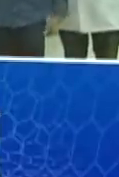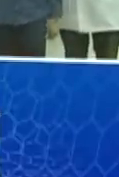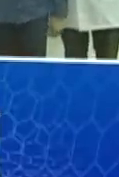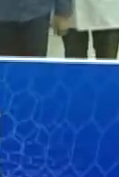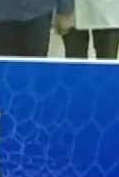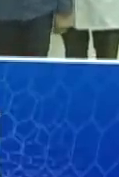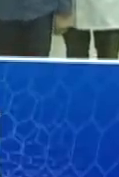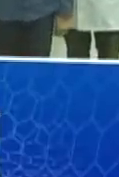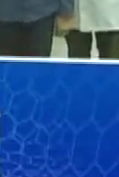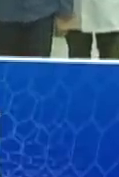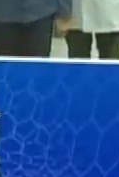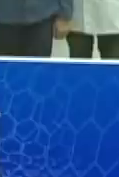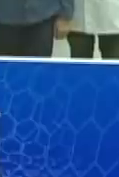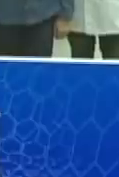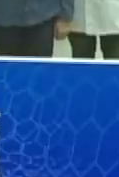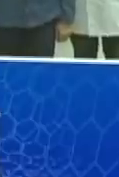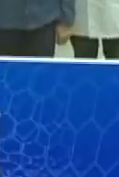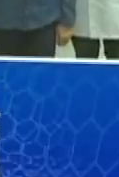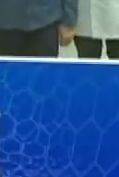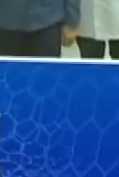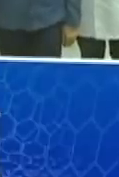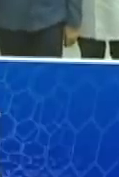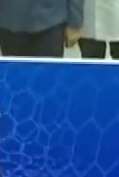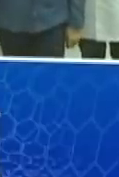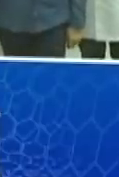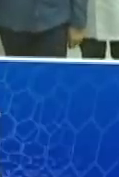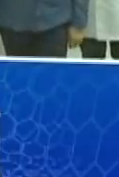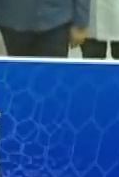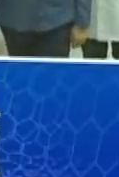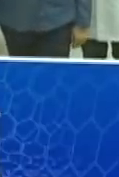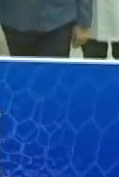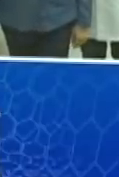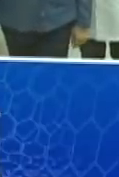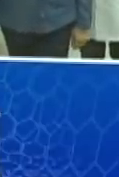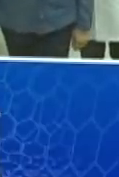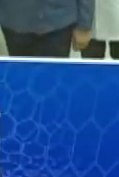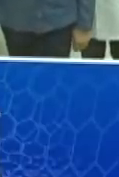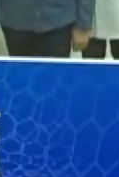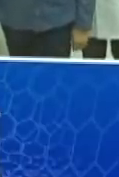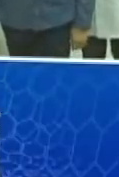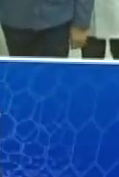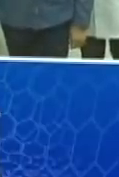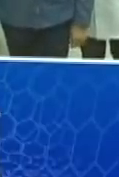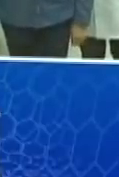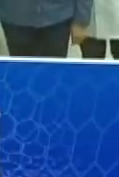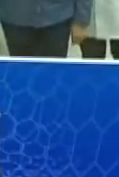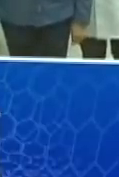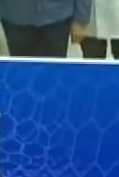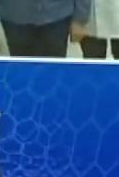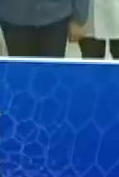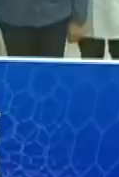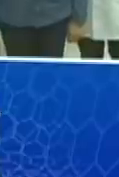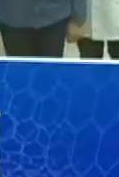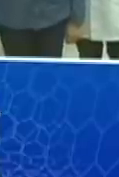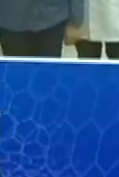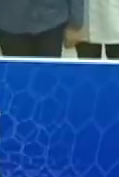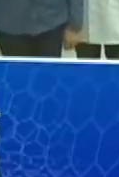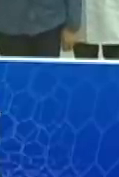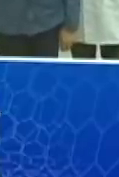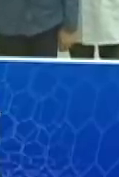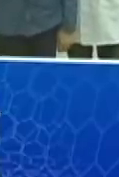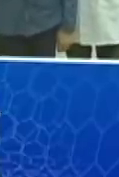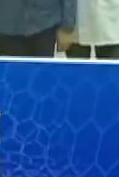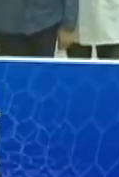Caripe. Sabroso, ¿verdad? Provocadora que es esta gobernadora. Para allá vamos.